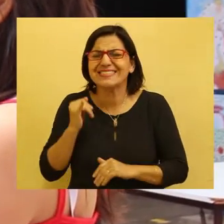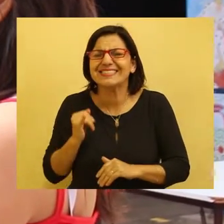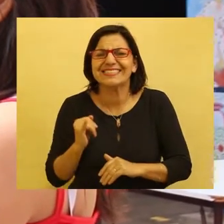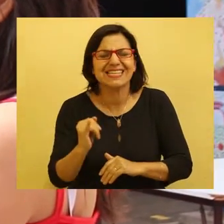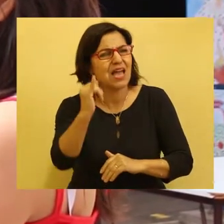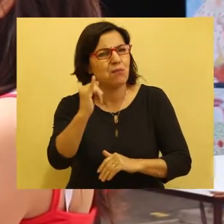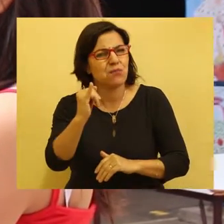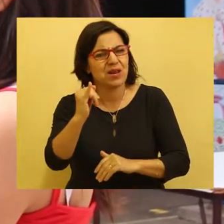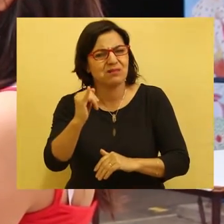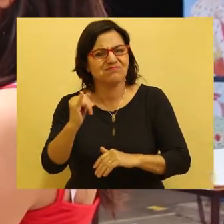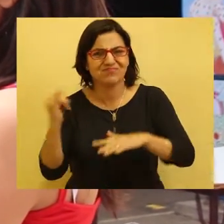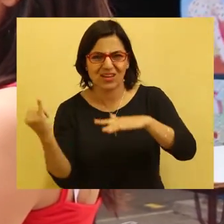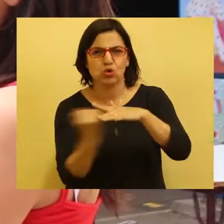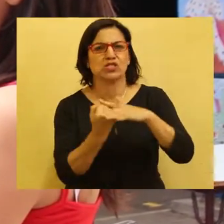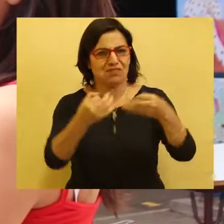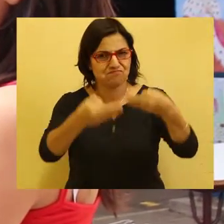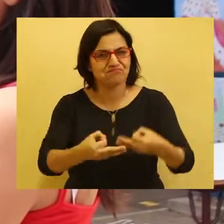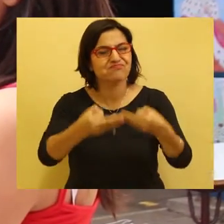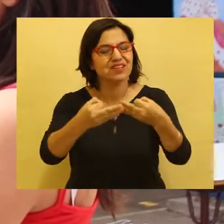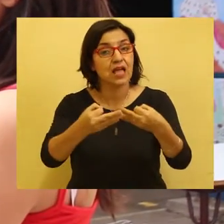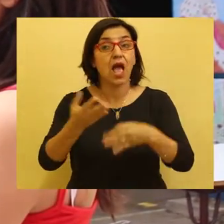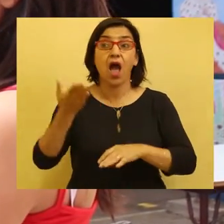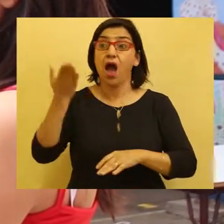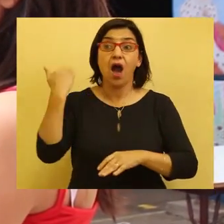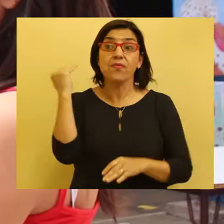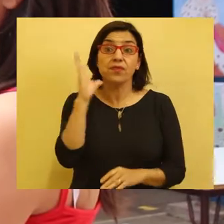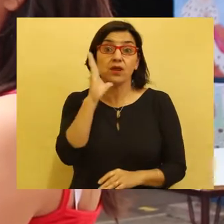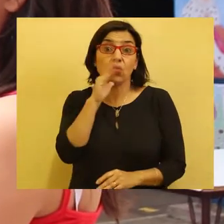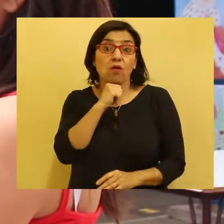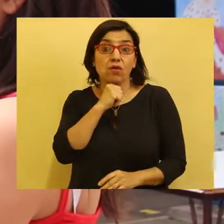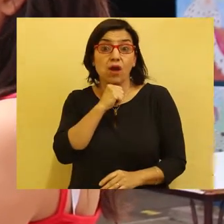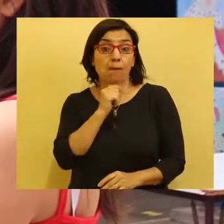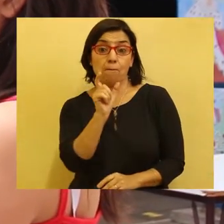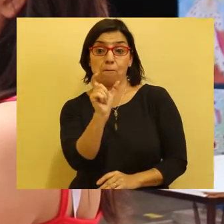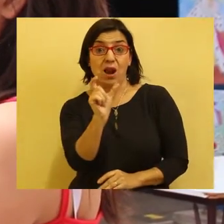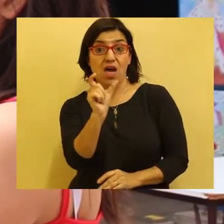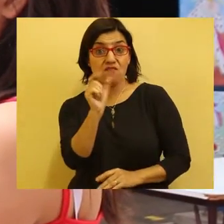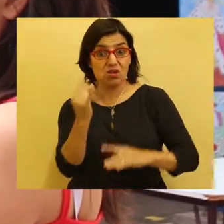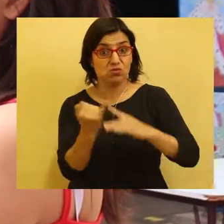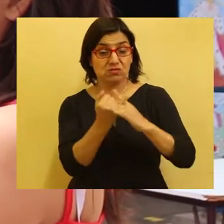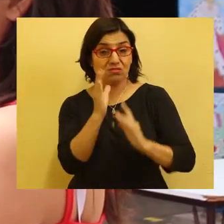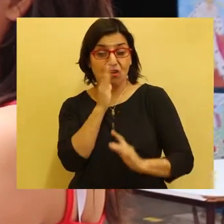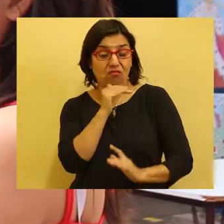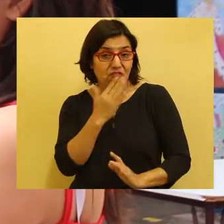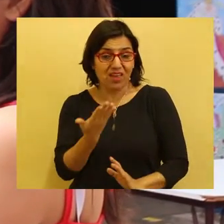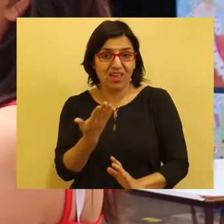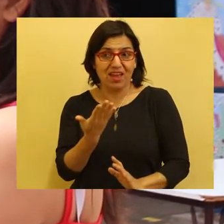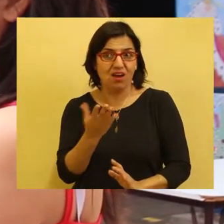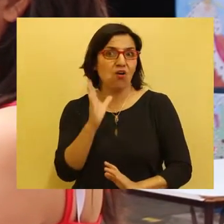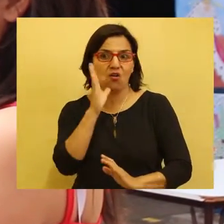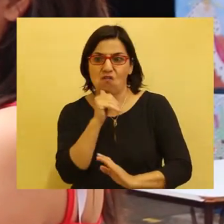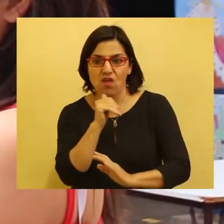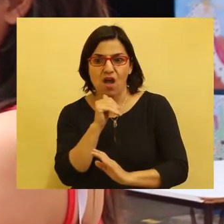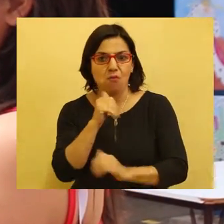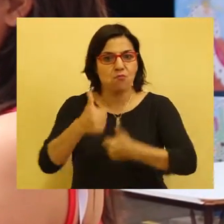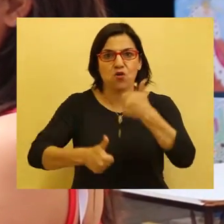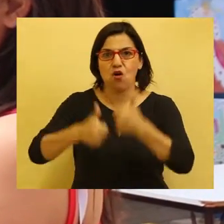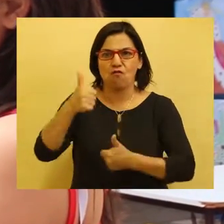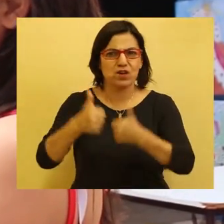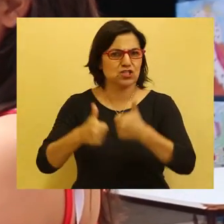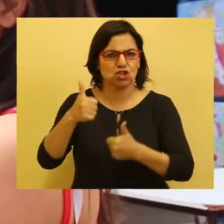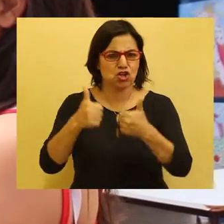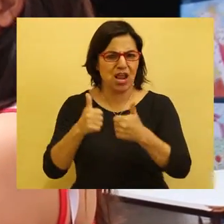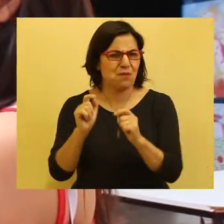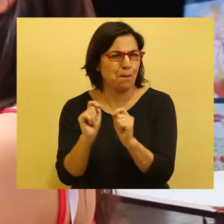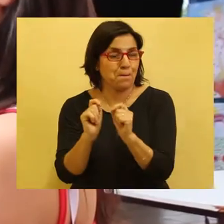escuela ha sido siempre inclusiva. Lo que pasa es que antes no se le ponía nombre, o también no estaban los